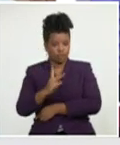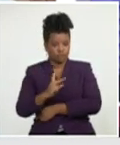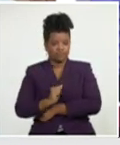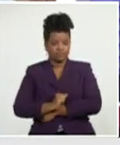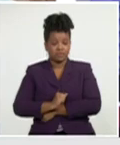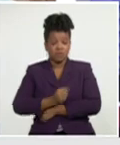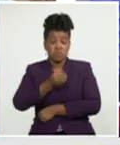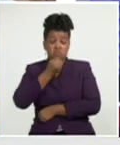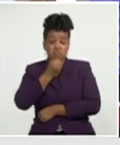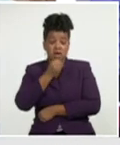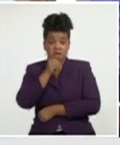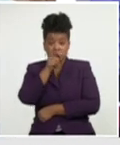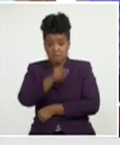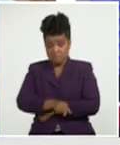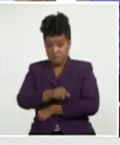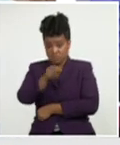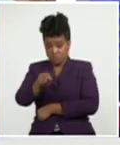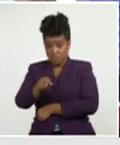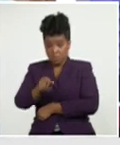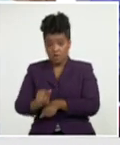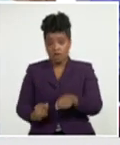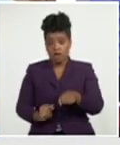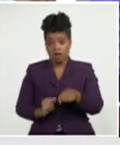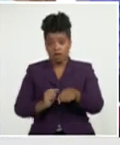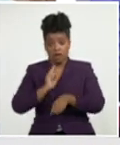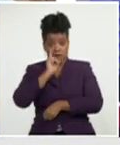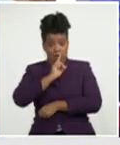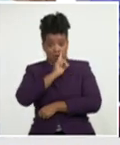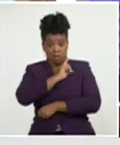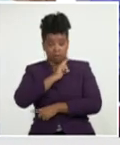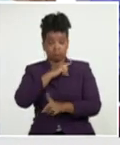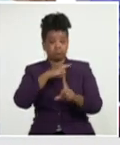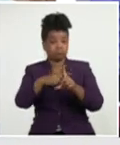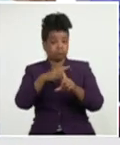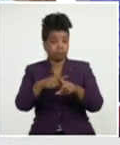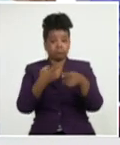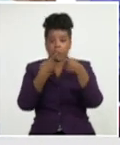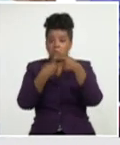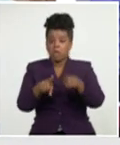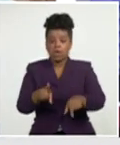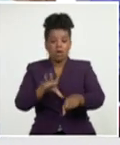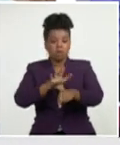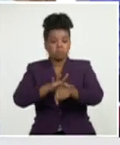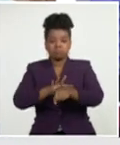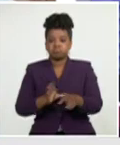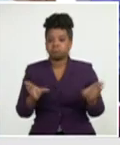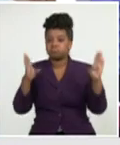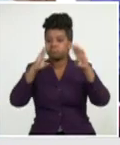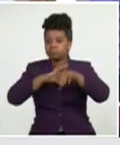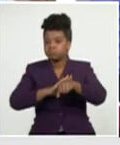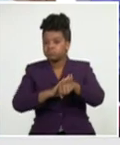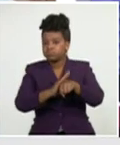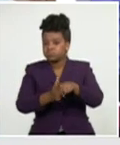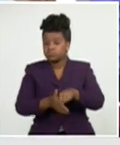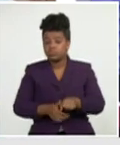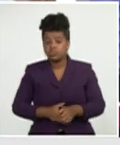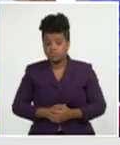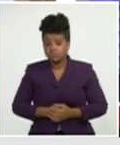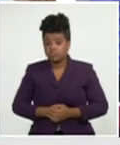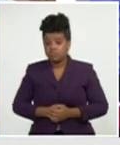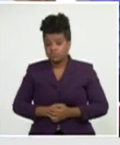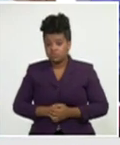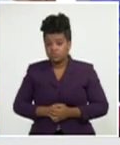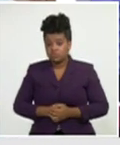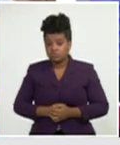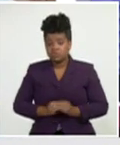PCR positivo, incluso después de tener esquemas completos, pero que ellos no enferman de COVID. Y eso incluso se está